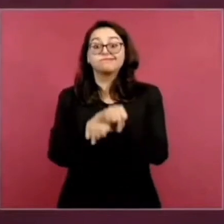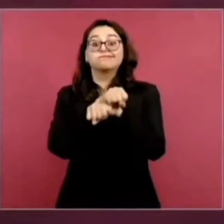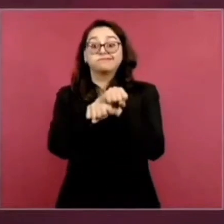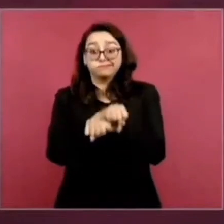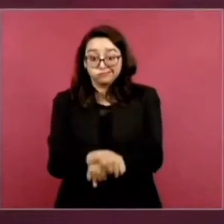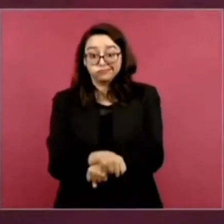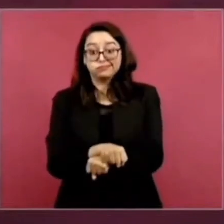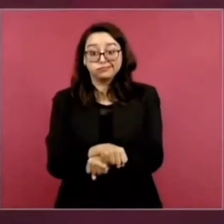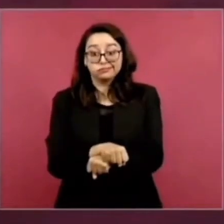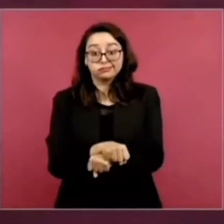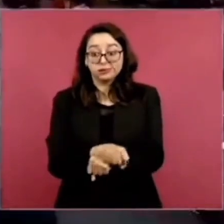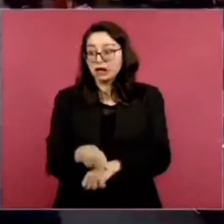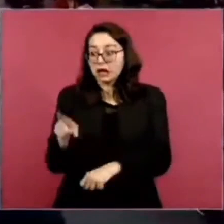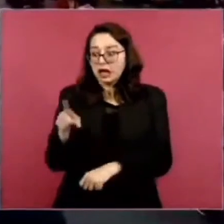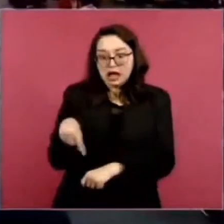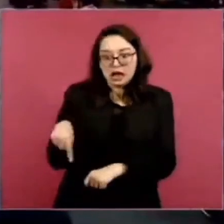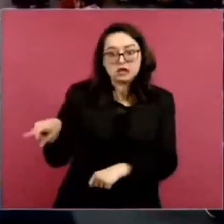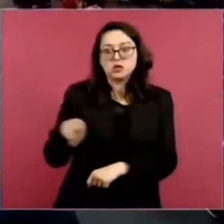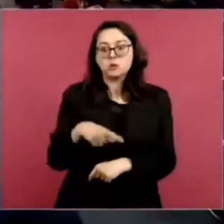sin pedir permiso,